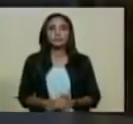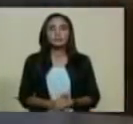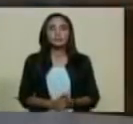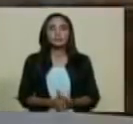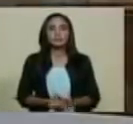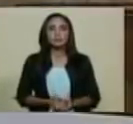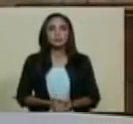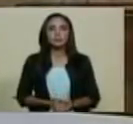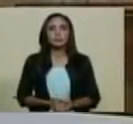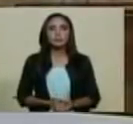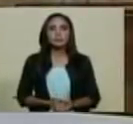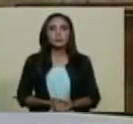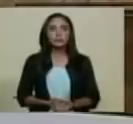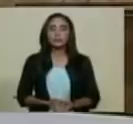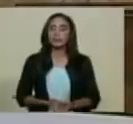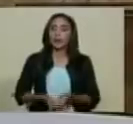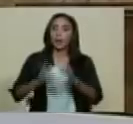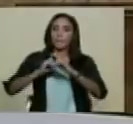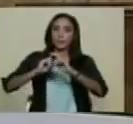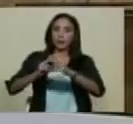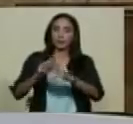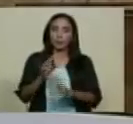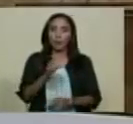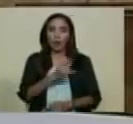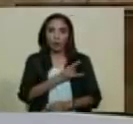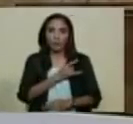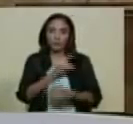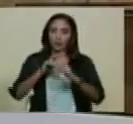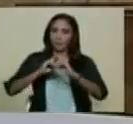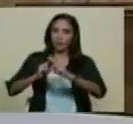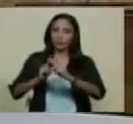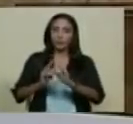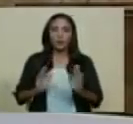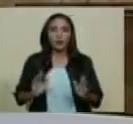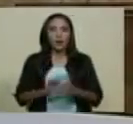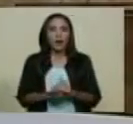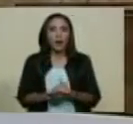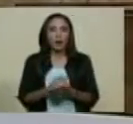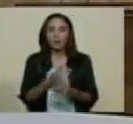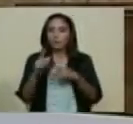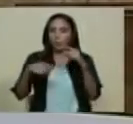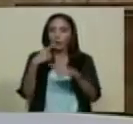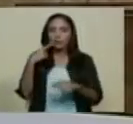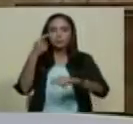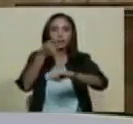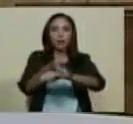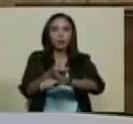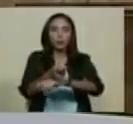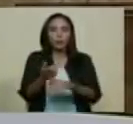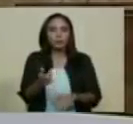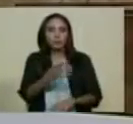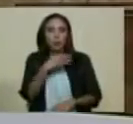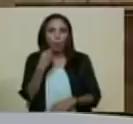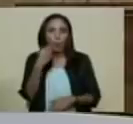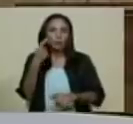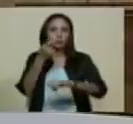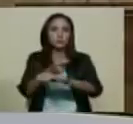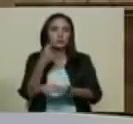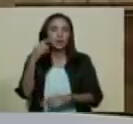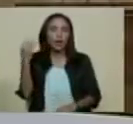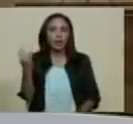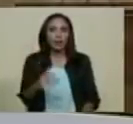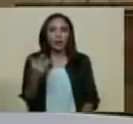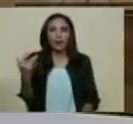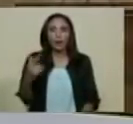Y le dan créditos universitarios, y cuando el muchacho se gradúa debe un ojo de la cara